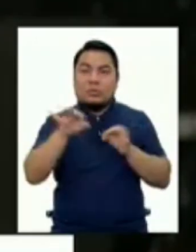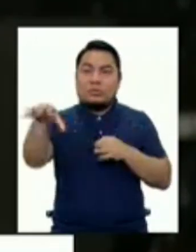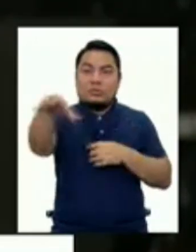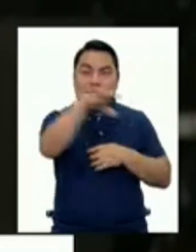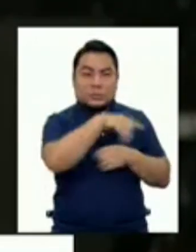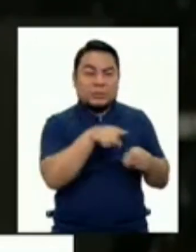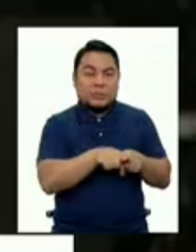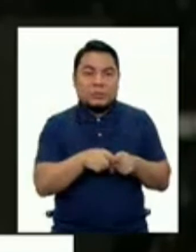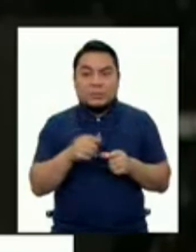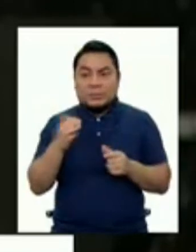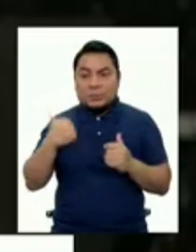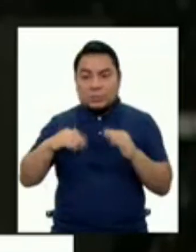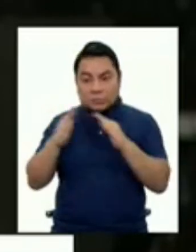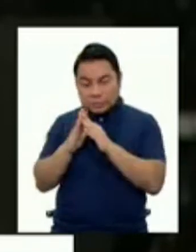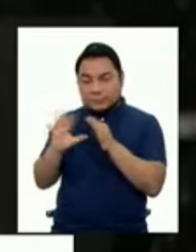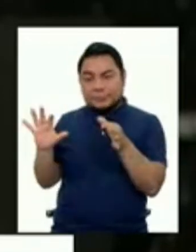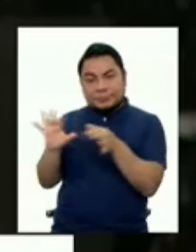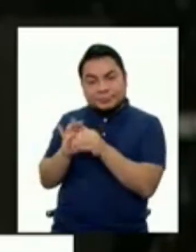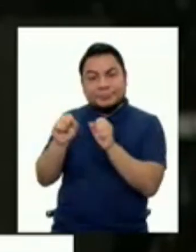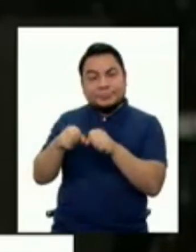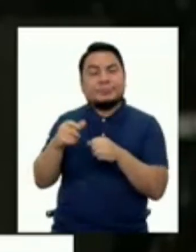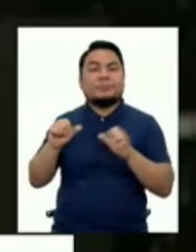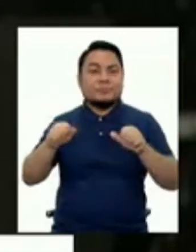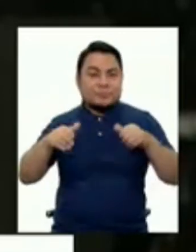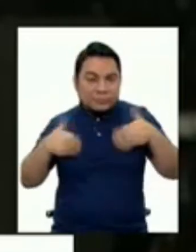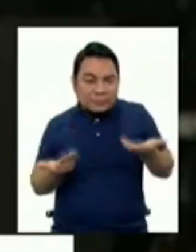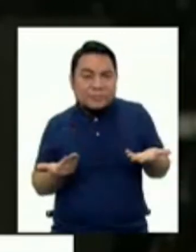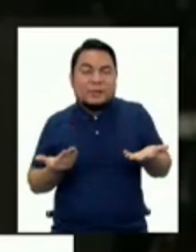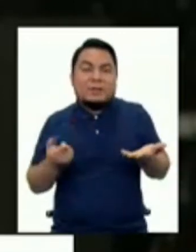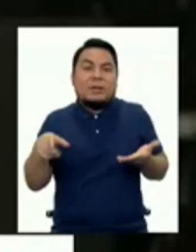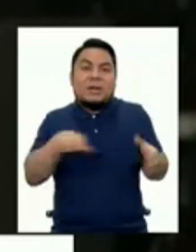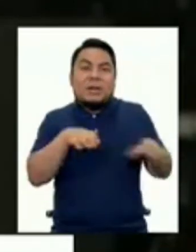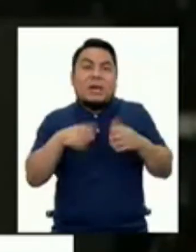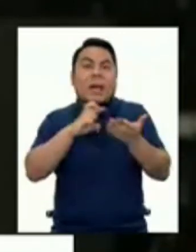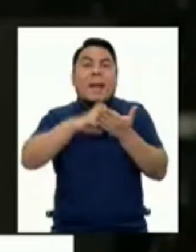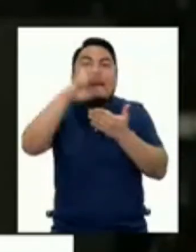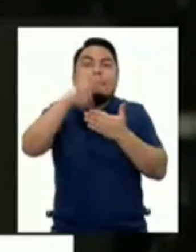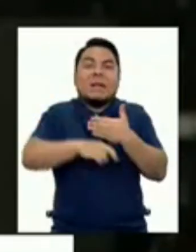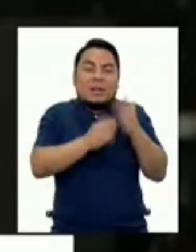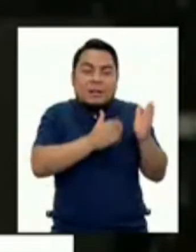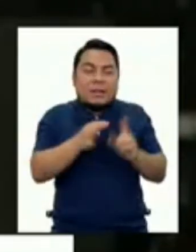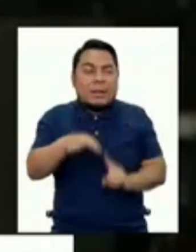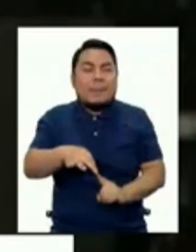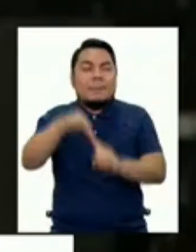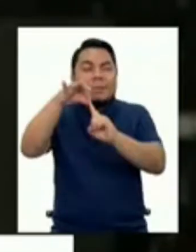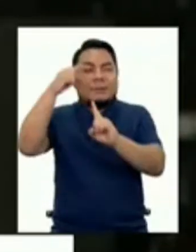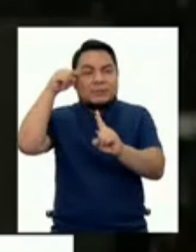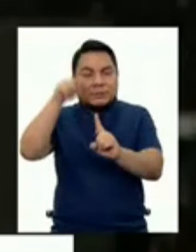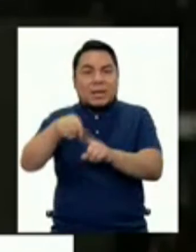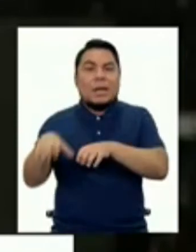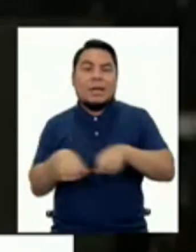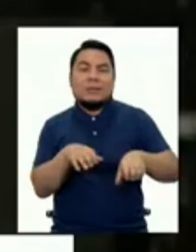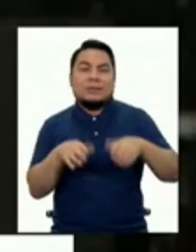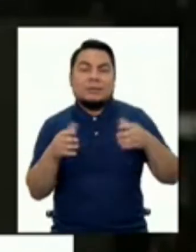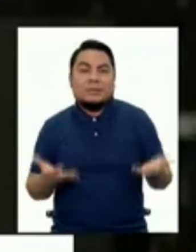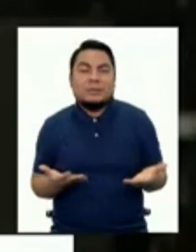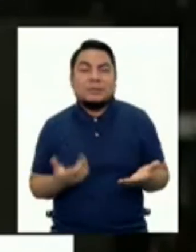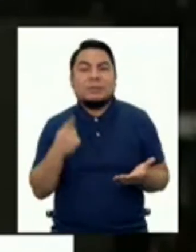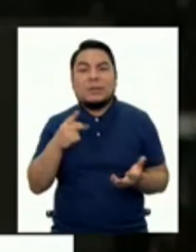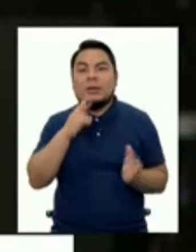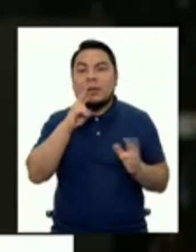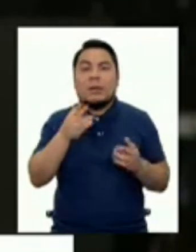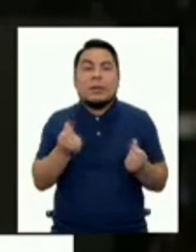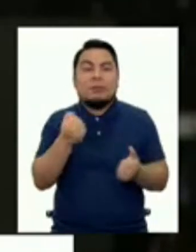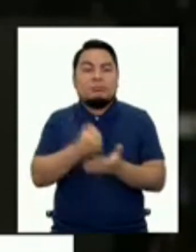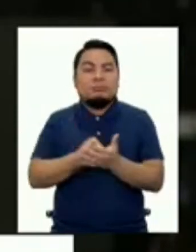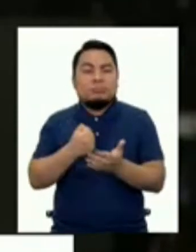eventualmente con los gobiernos locales que tengan esas capacidades, hacer planes específicos para hacer la respuesta